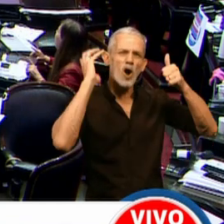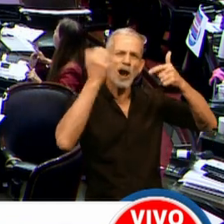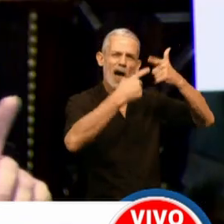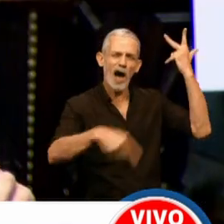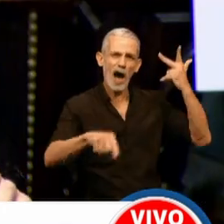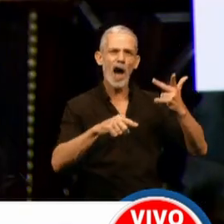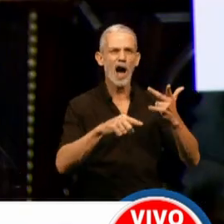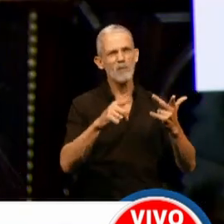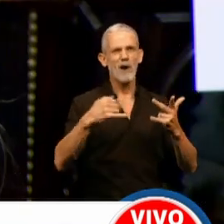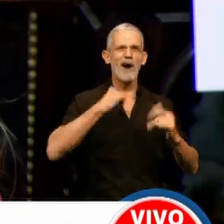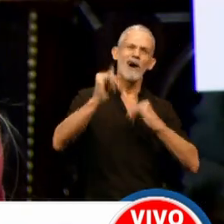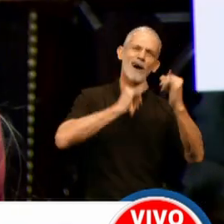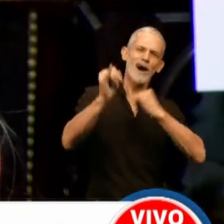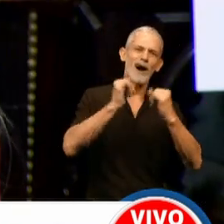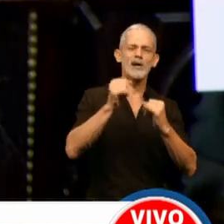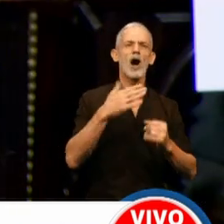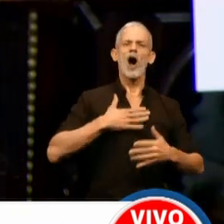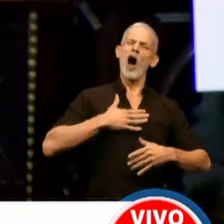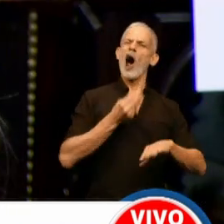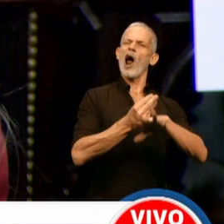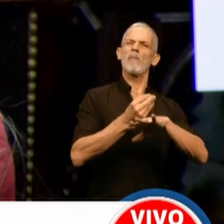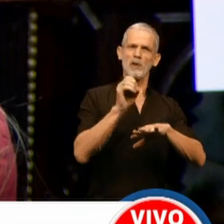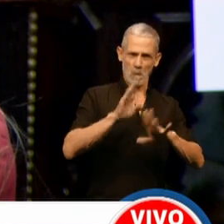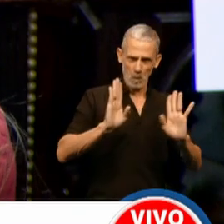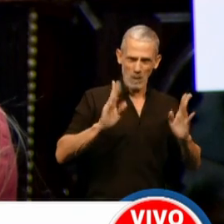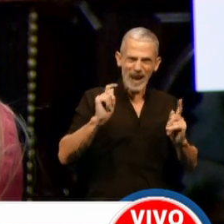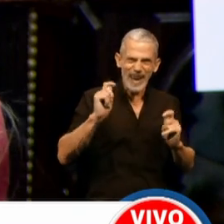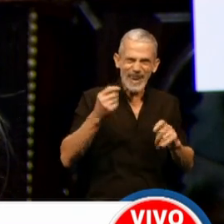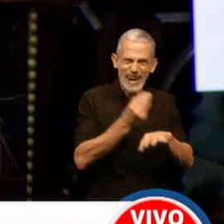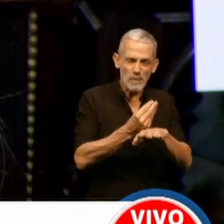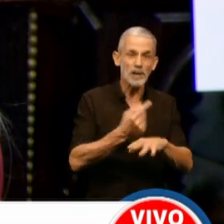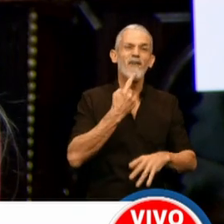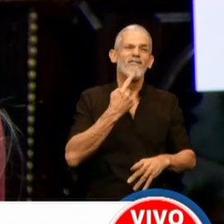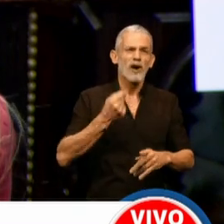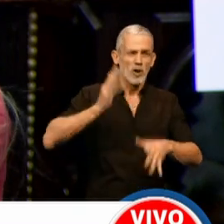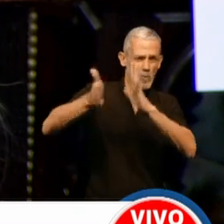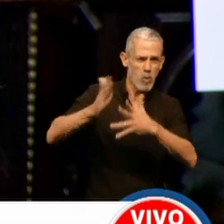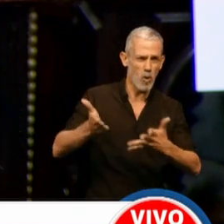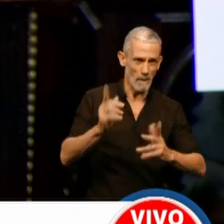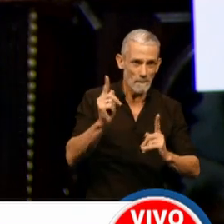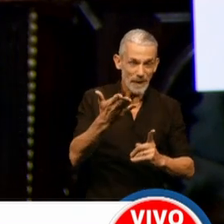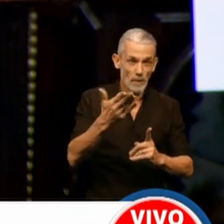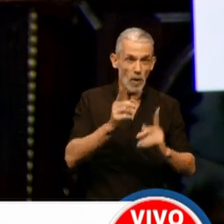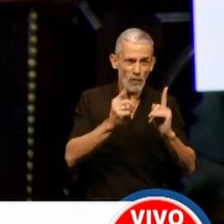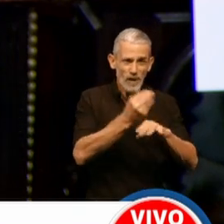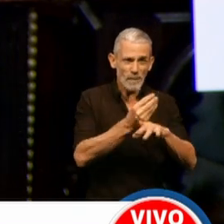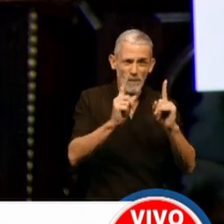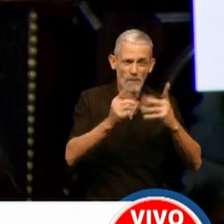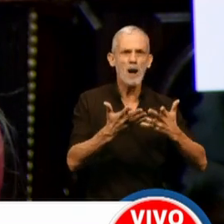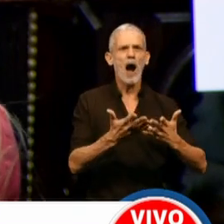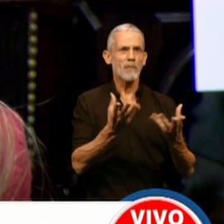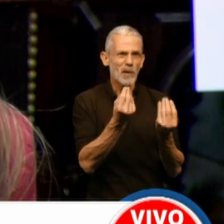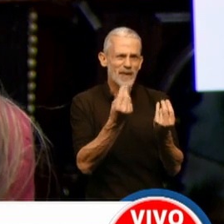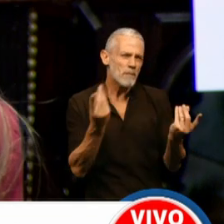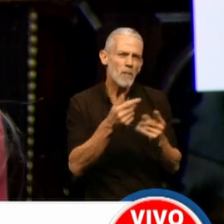vamos por la vida diciendo que habla en el nombre de la gente de qué gente hablan de los varones golpeadores eso es lo que quieren seguir representando por esto tienen